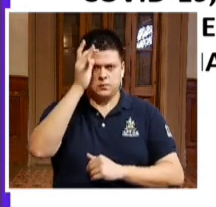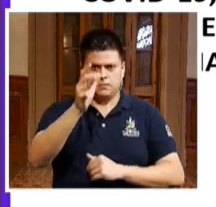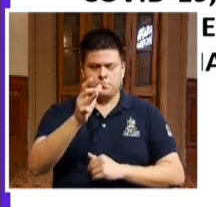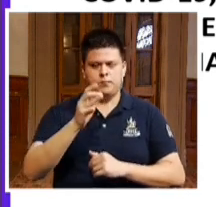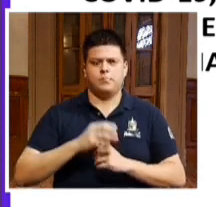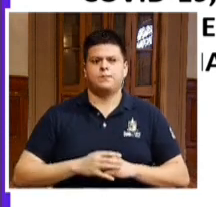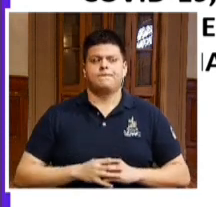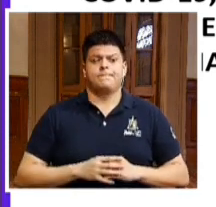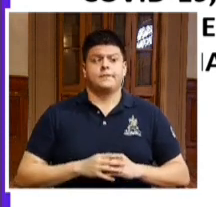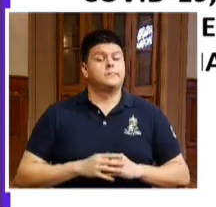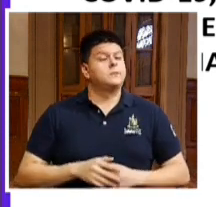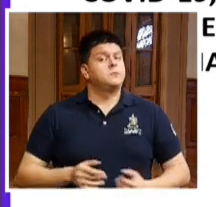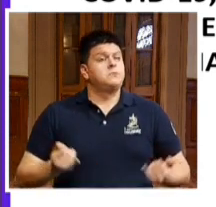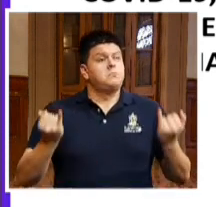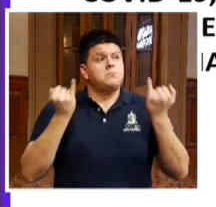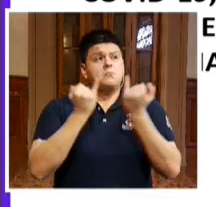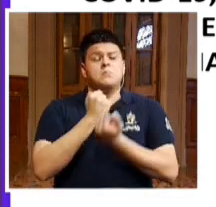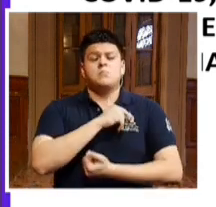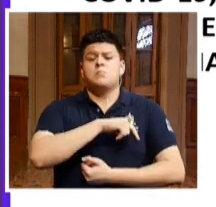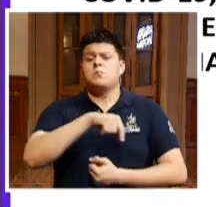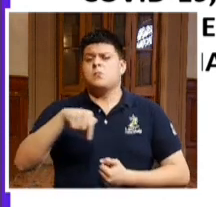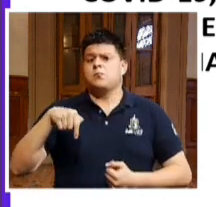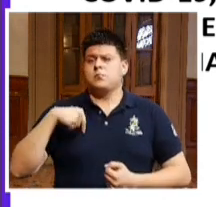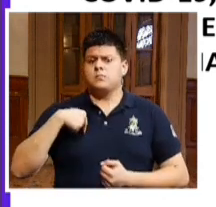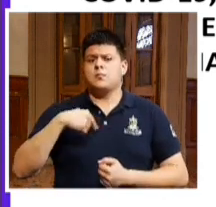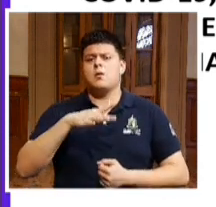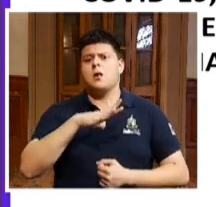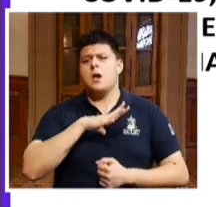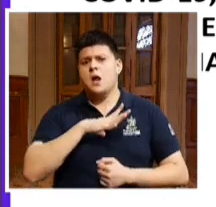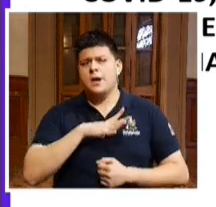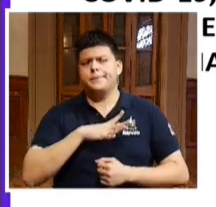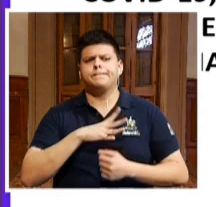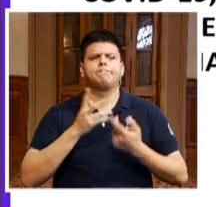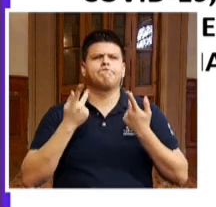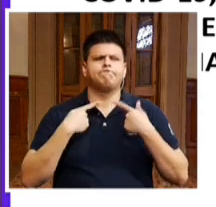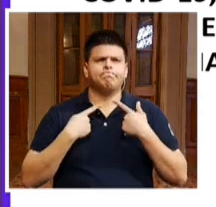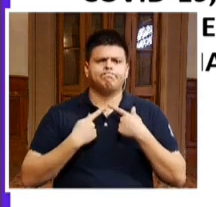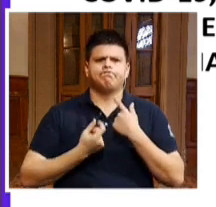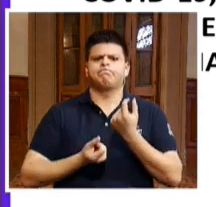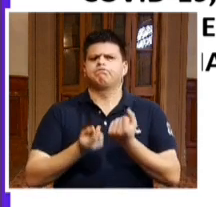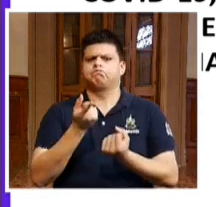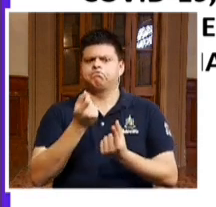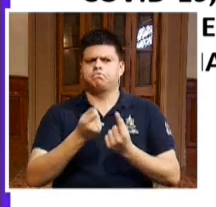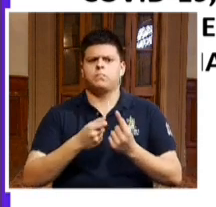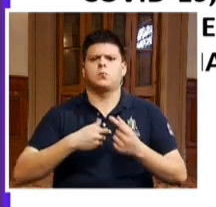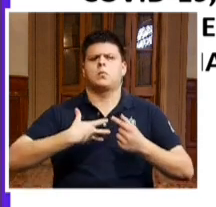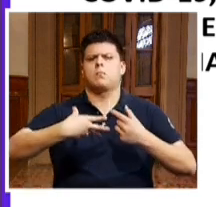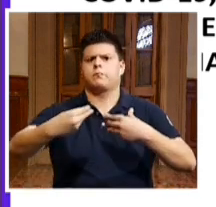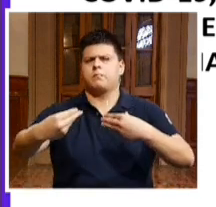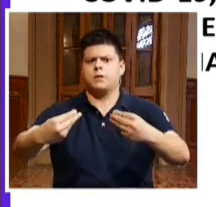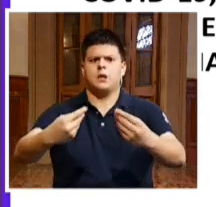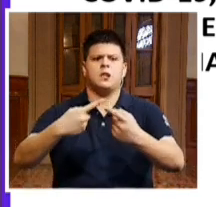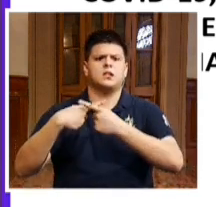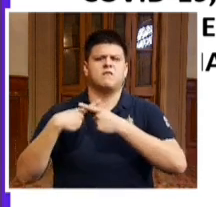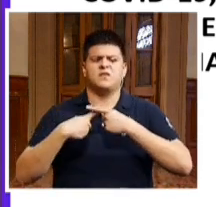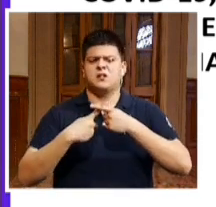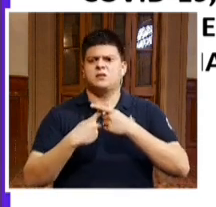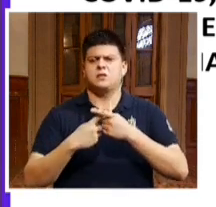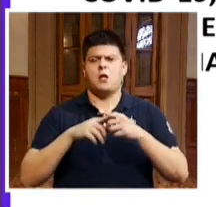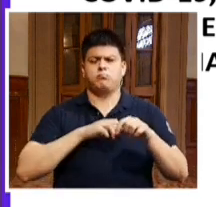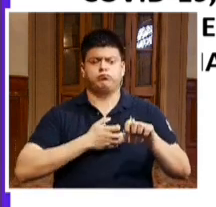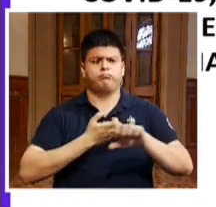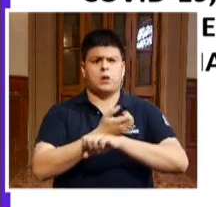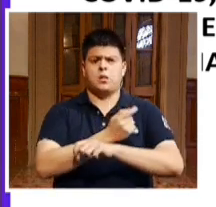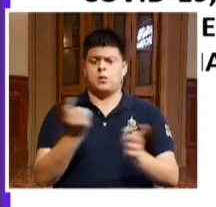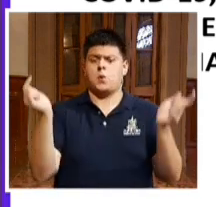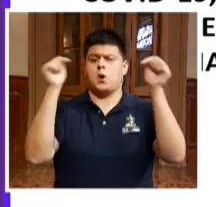Catarina. Y también seguimos con casos de pacientes que son de otros estados y sin embargo se